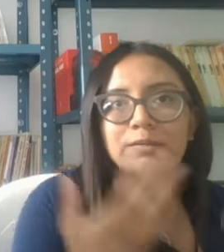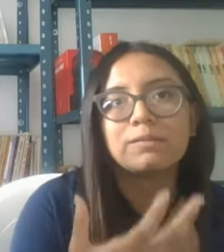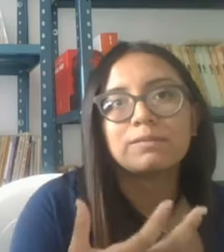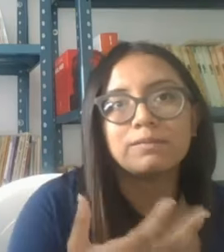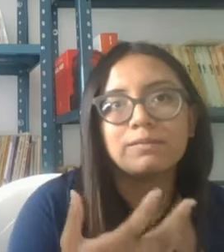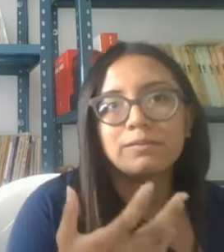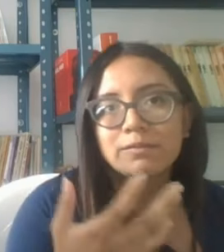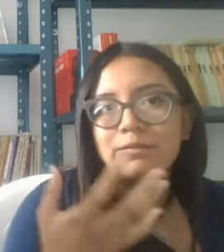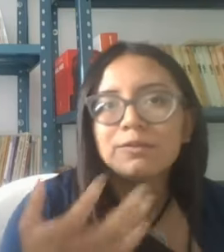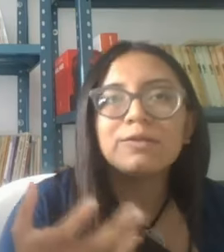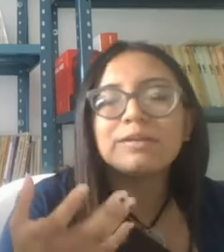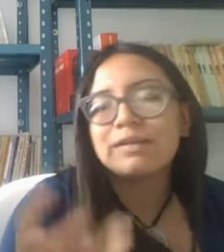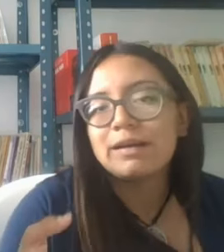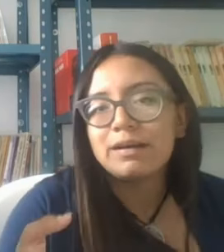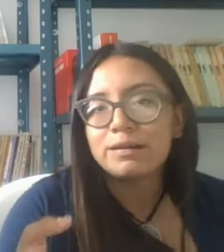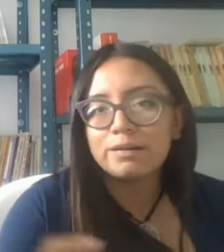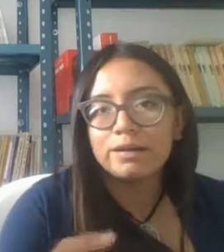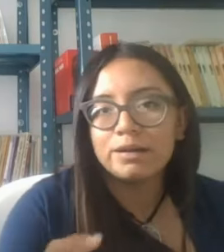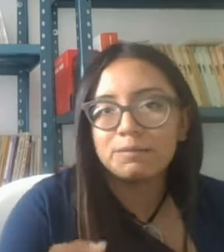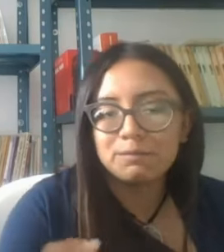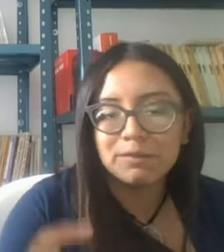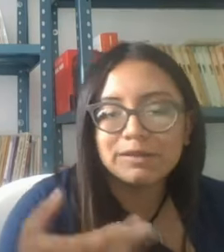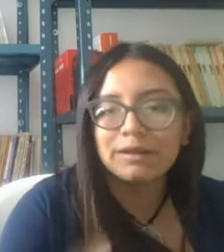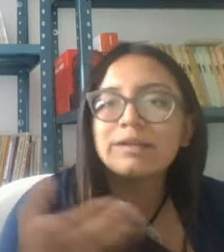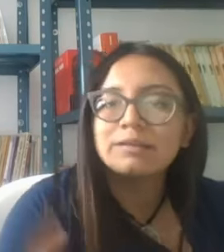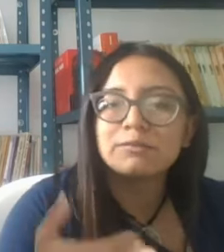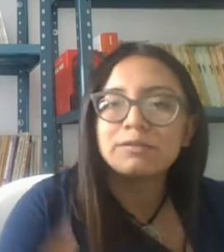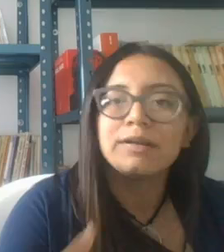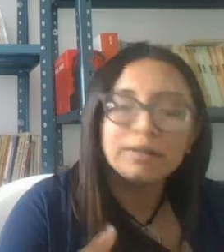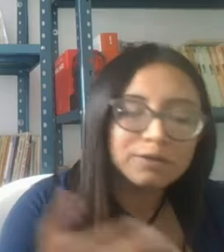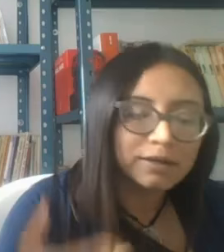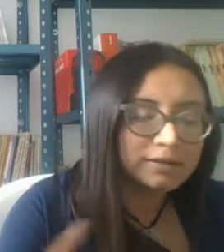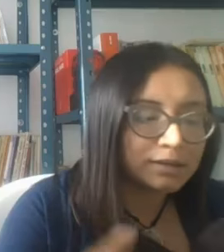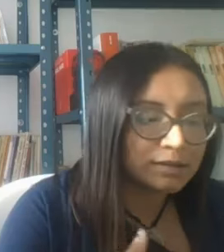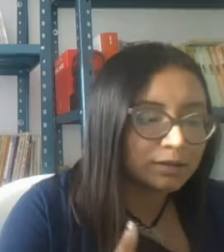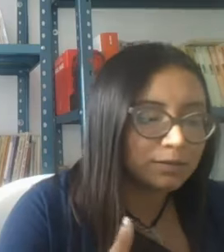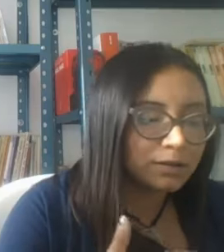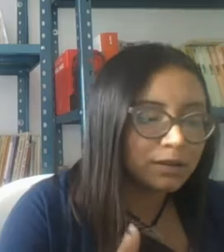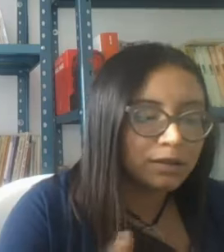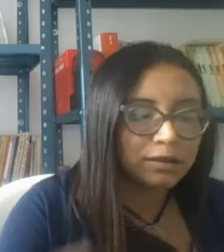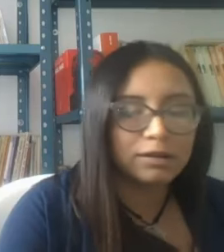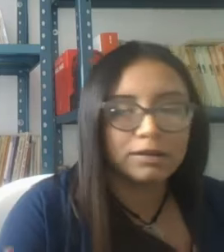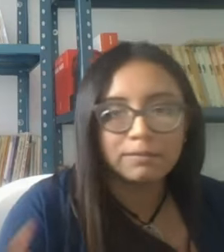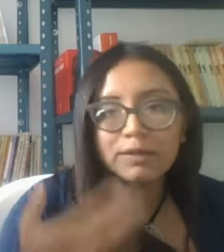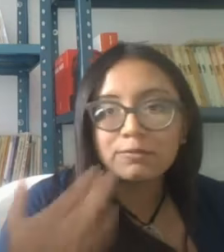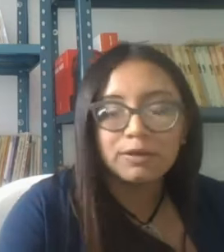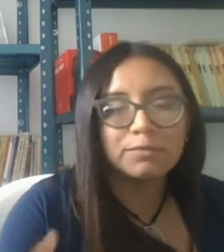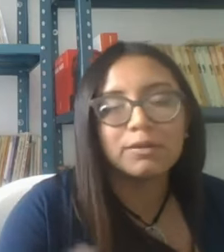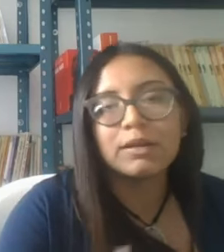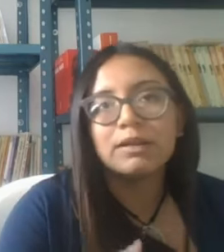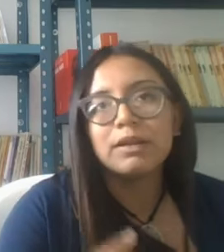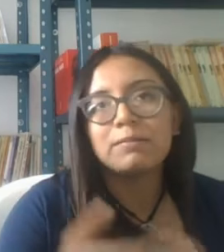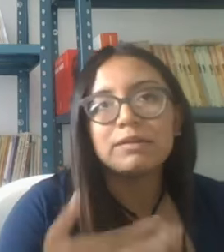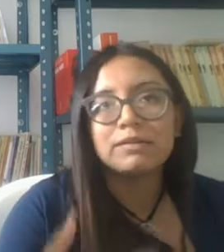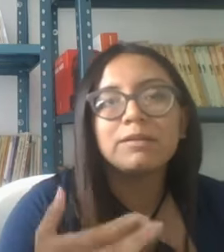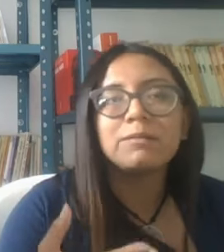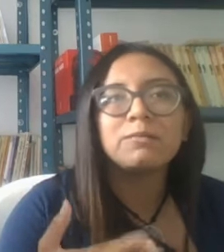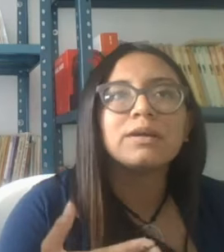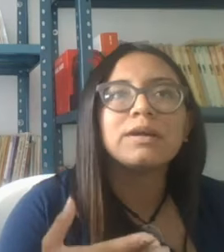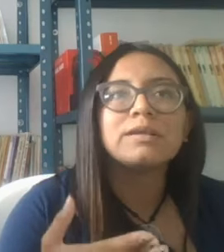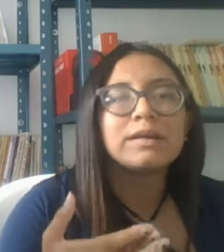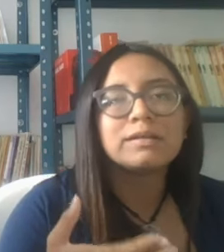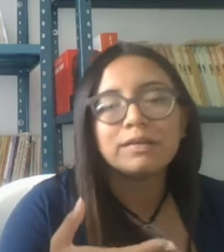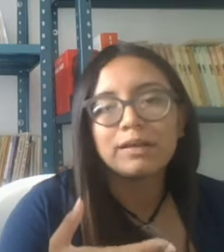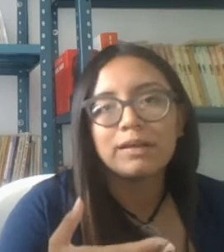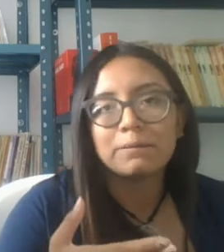pues no está pues cerrada esa posibilidad de organizarse, ¿no? Es muy importante y precisamente